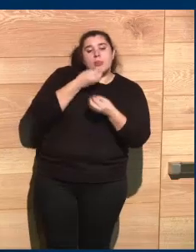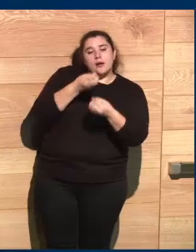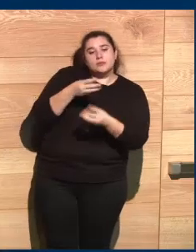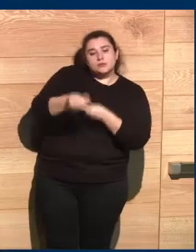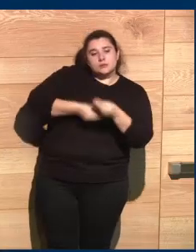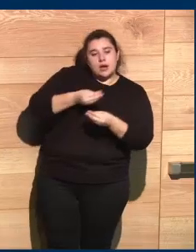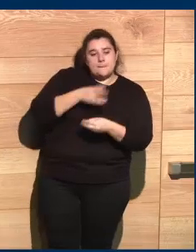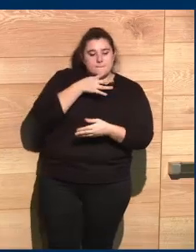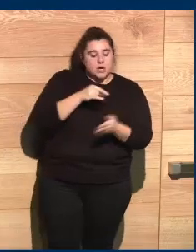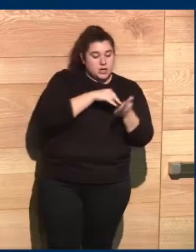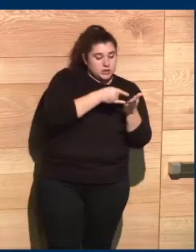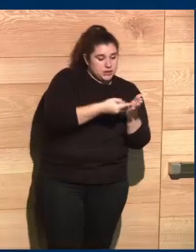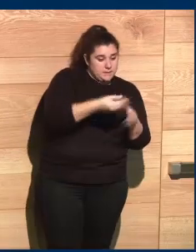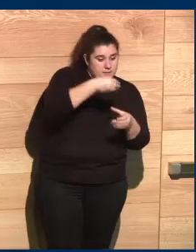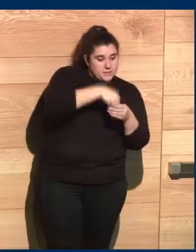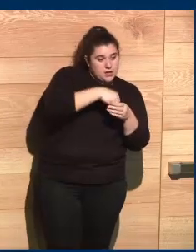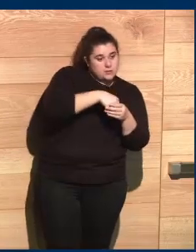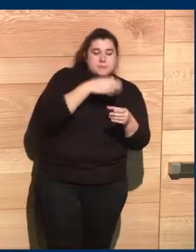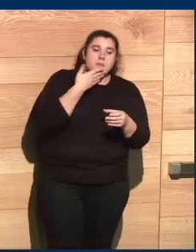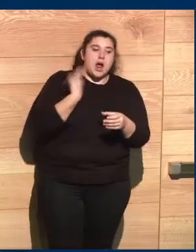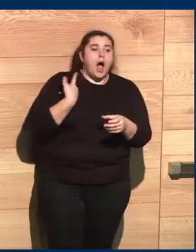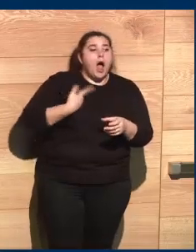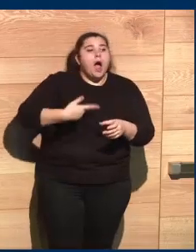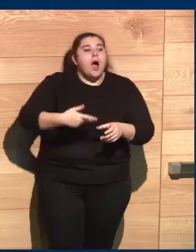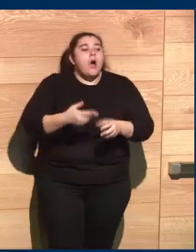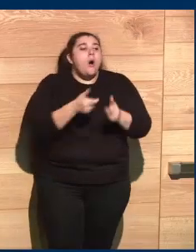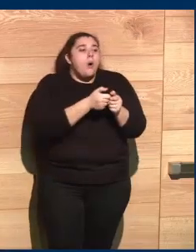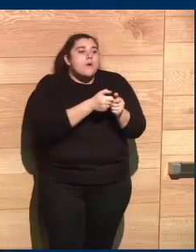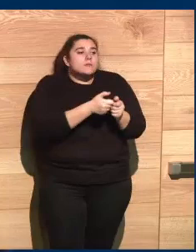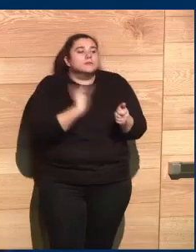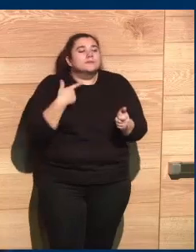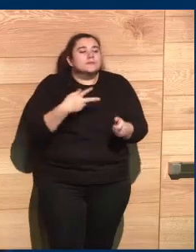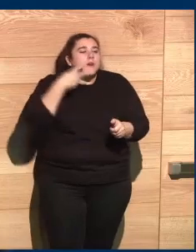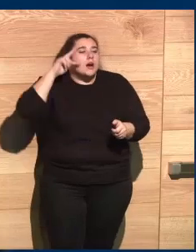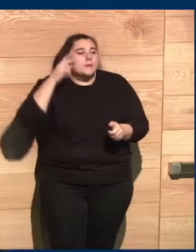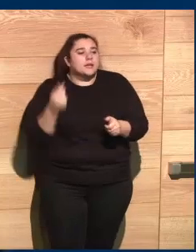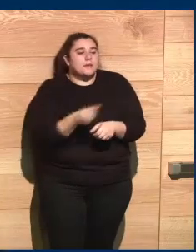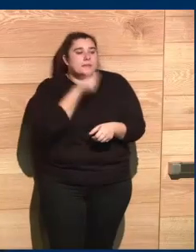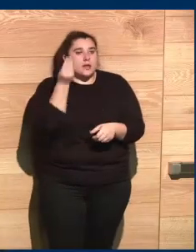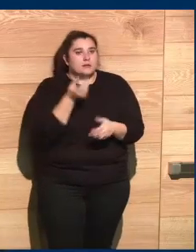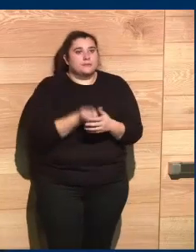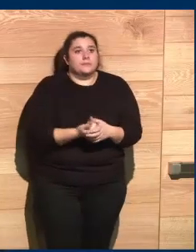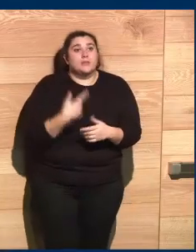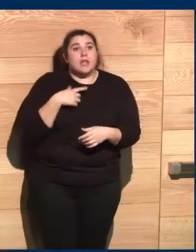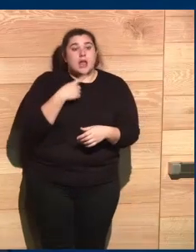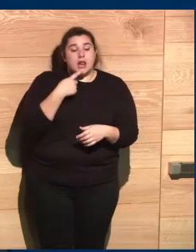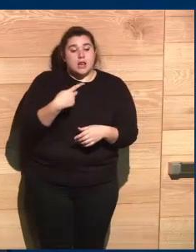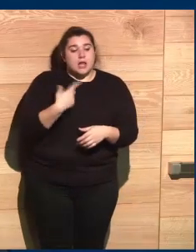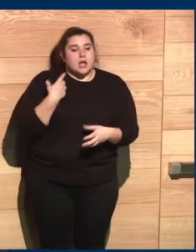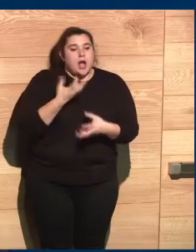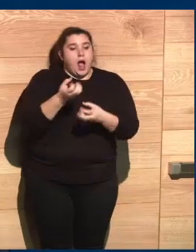dentro de mi sistema para mejorar la experiencia de juego. Eso es lo primero. Y después puedo decir que los datos no salen de mi